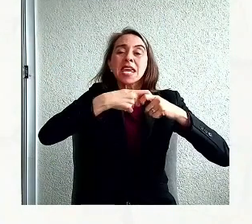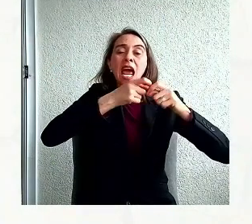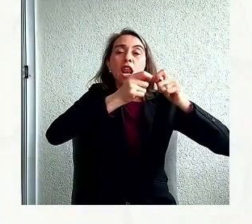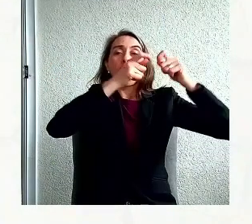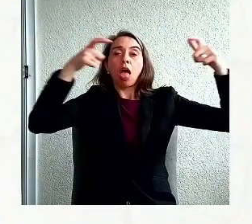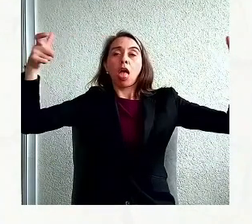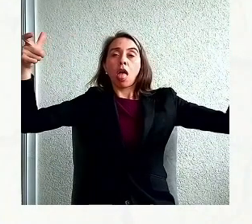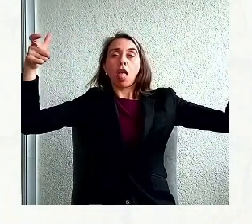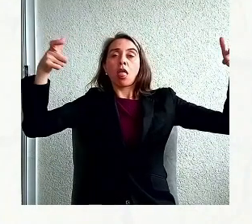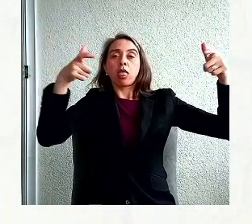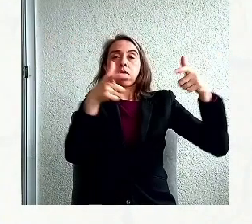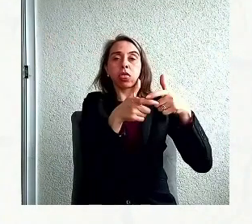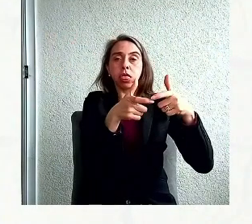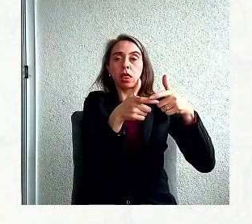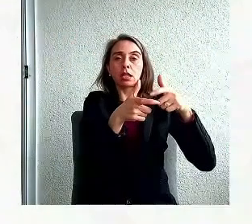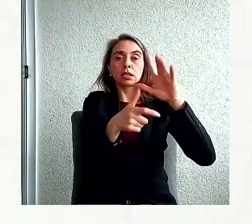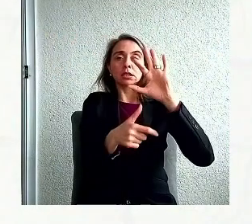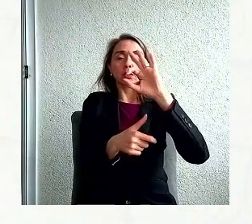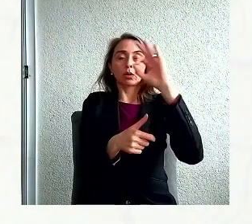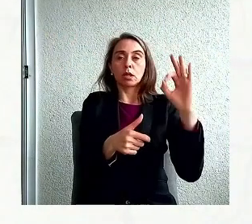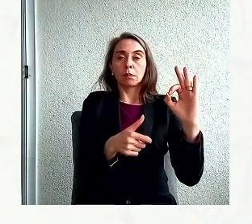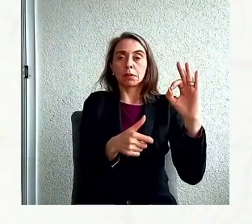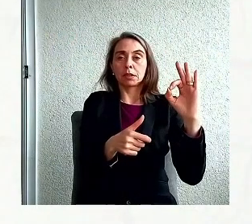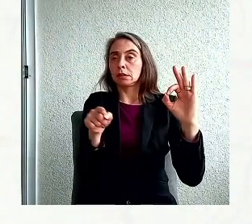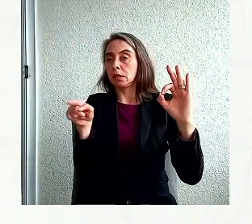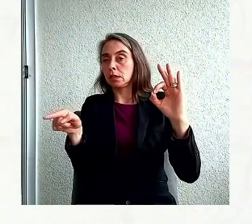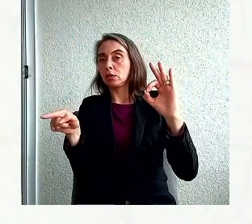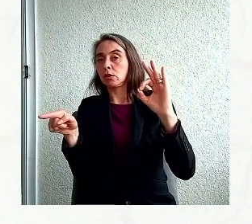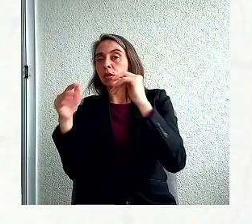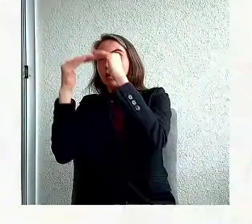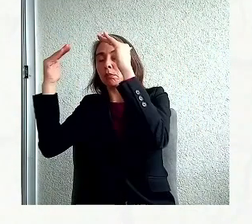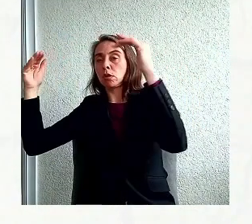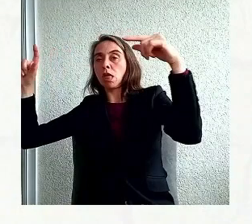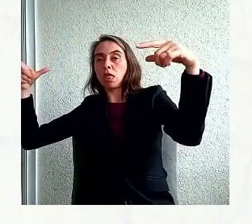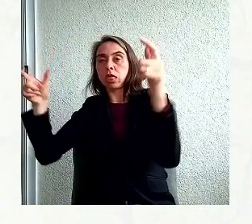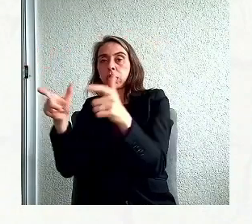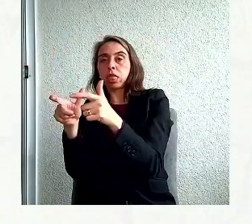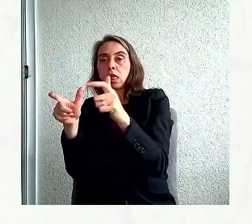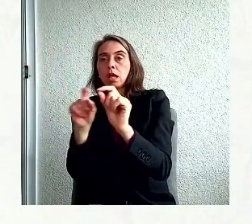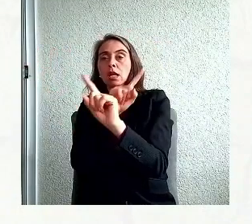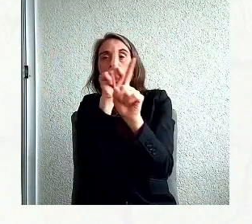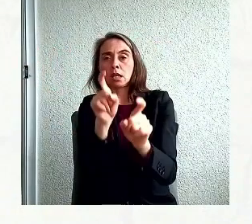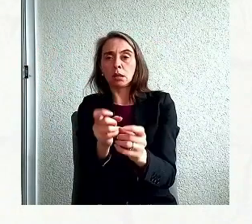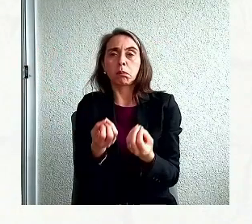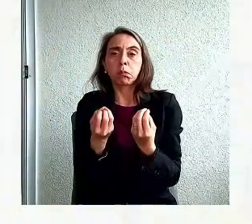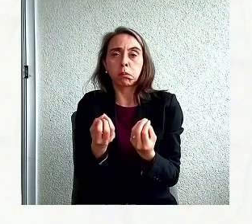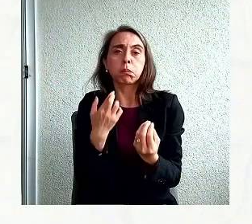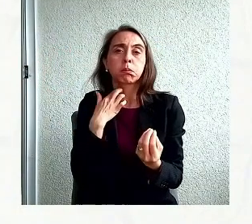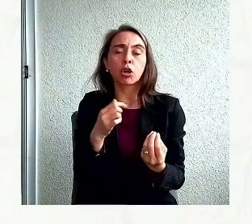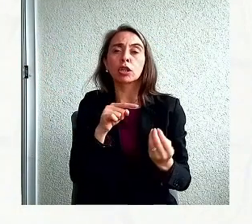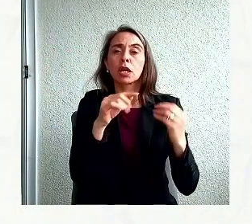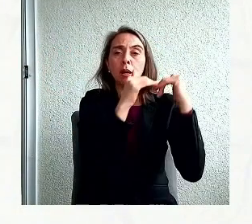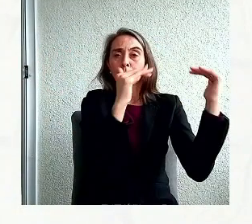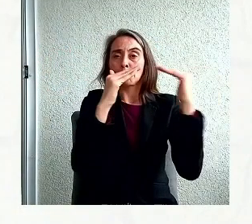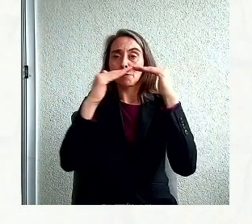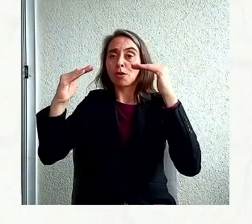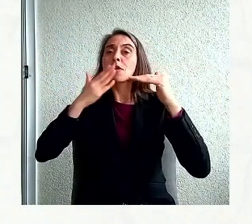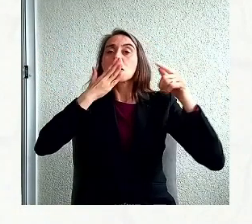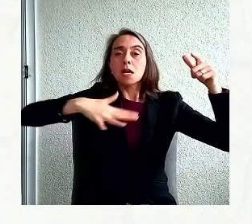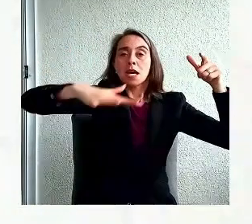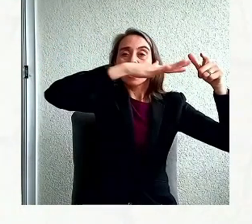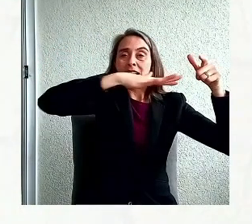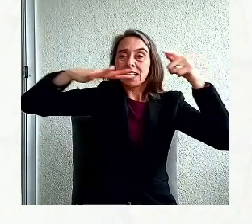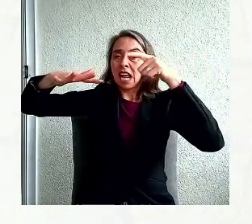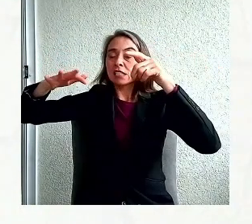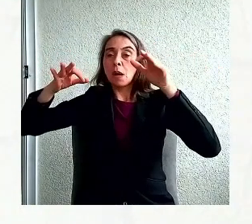glaciares pertenecen a una misma zona geográfica, tienen la misma morfología, tienen características topoclimáticas muy similares, están